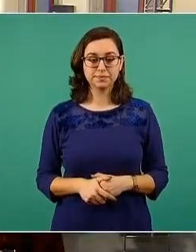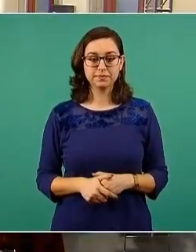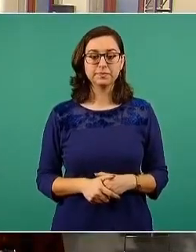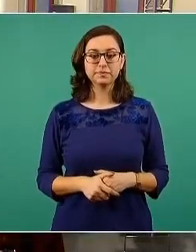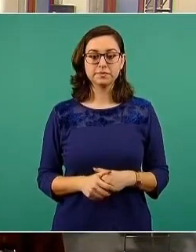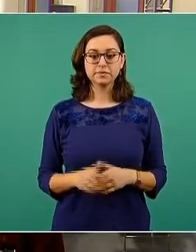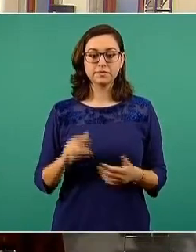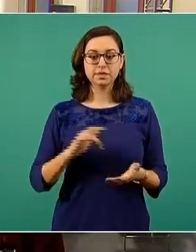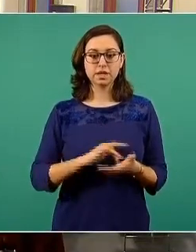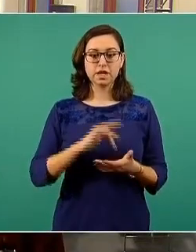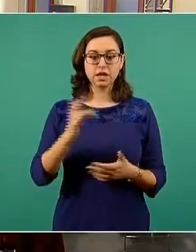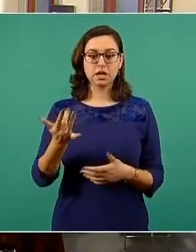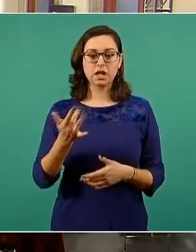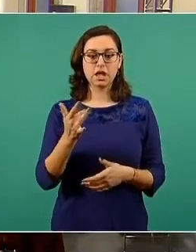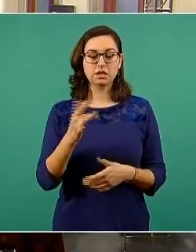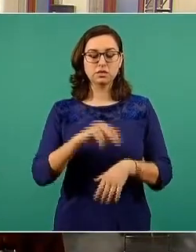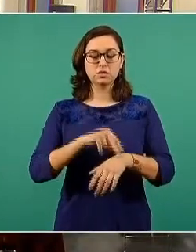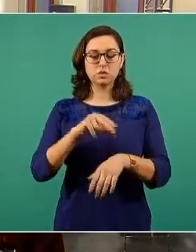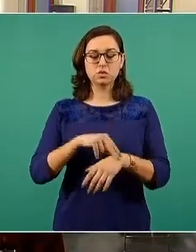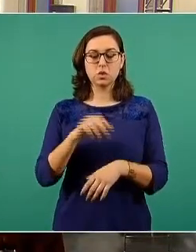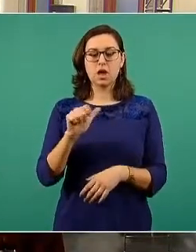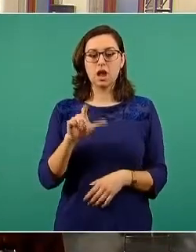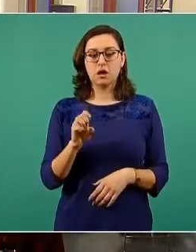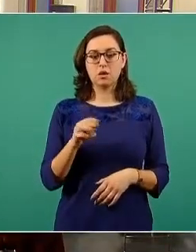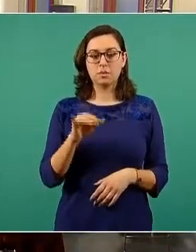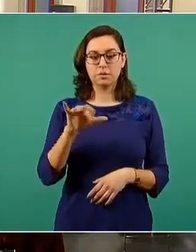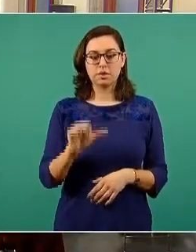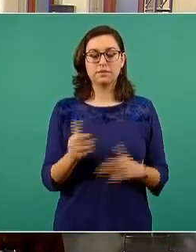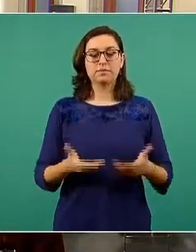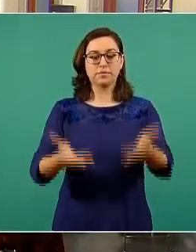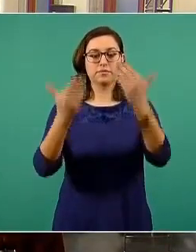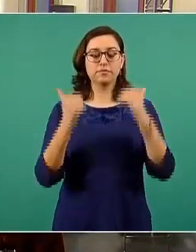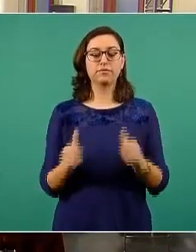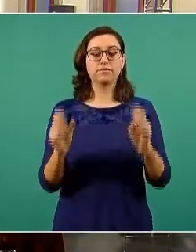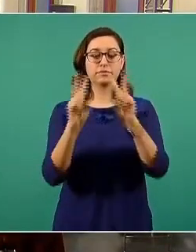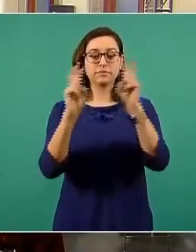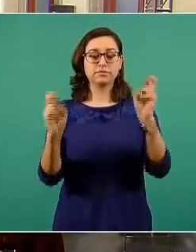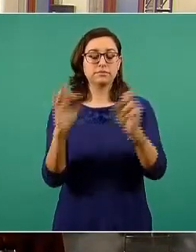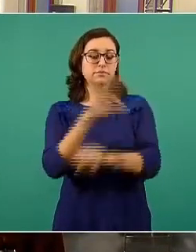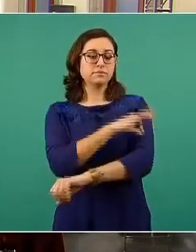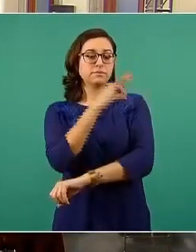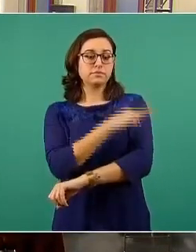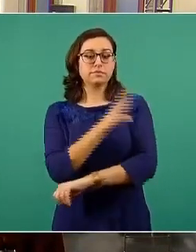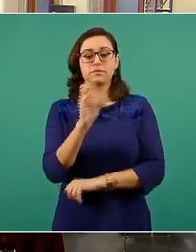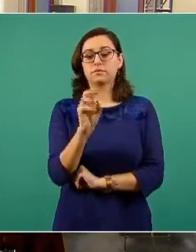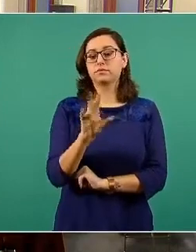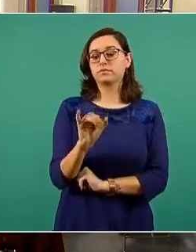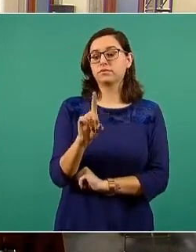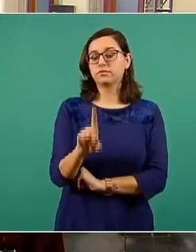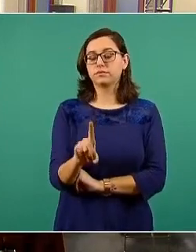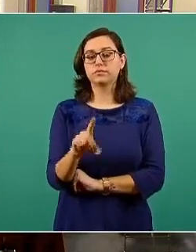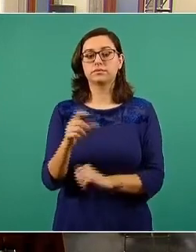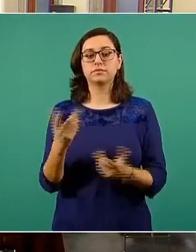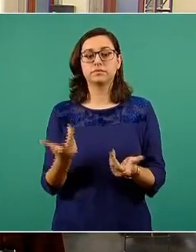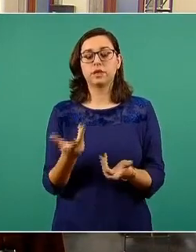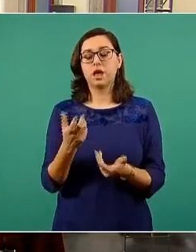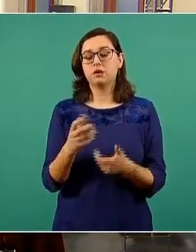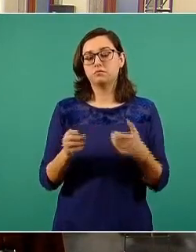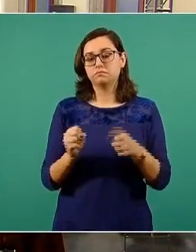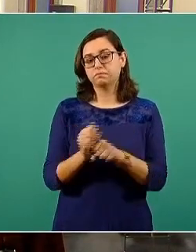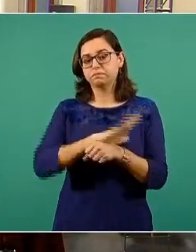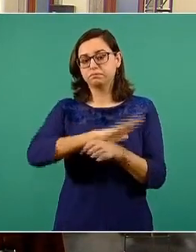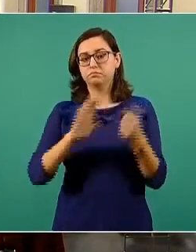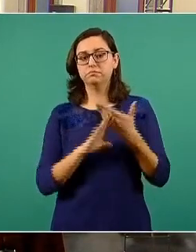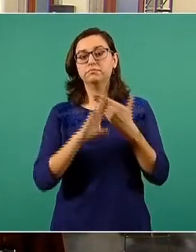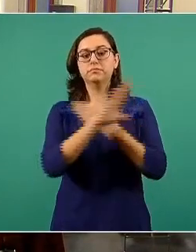Gracias, doctora Lomía. Hablemos ahora de vacuna, la vacuna contra COVID, la vacuna contra el virus SARS-CoV-2.